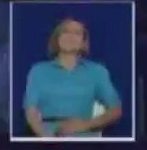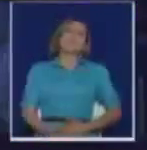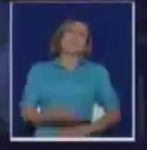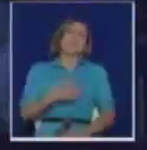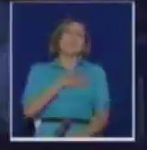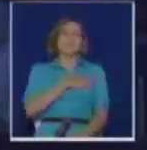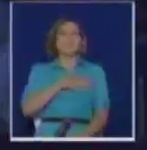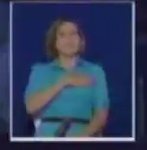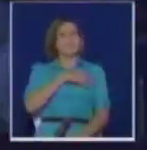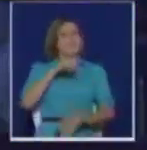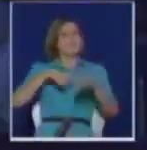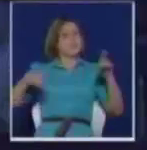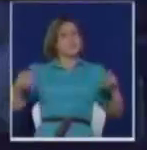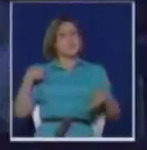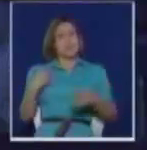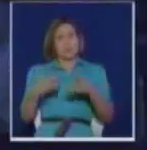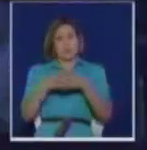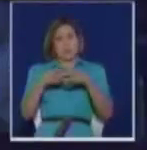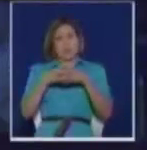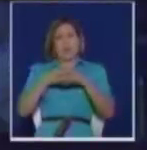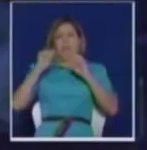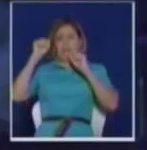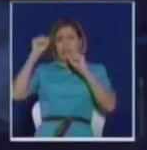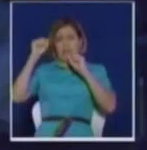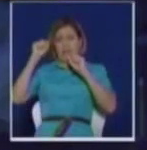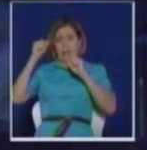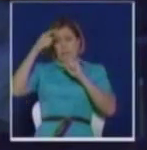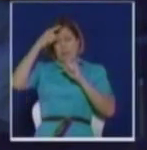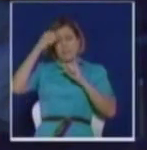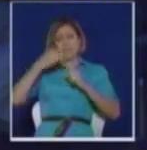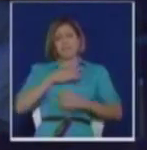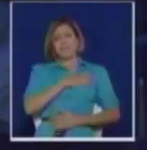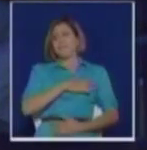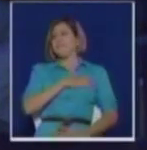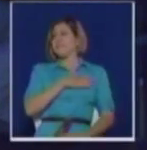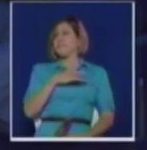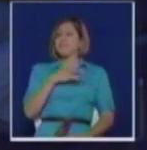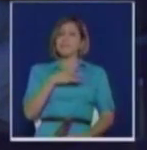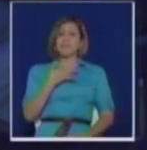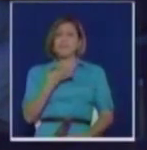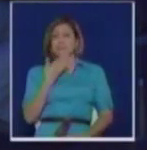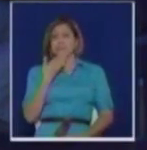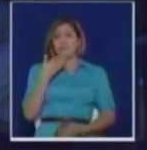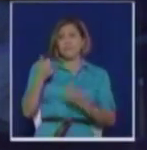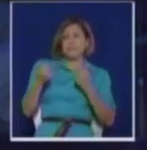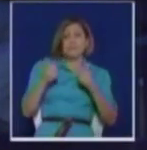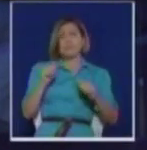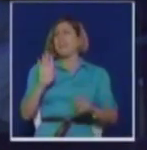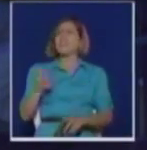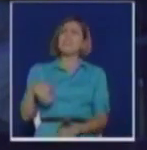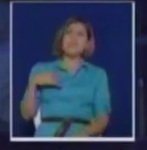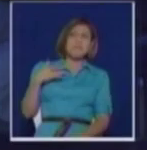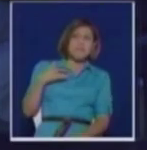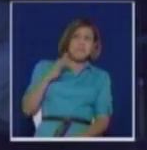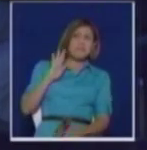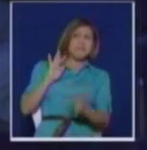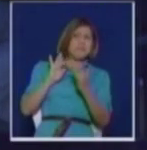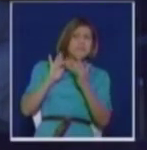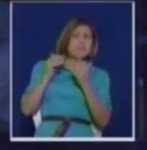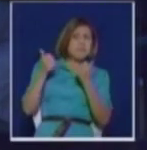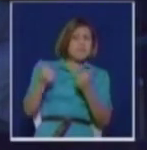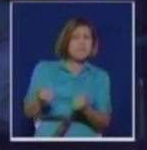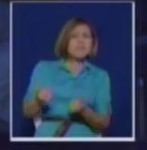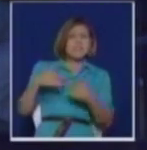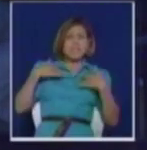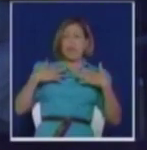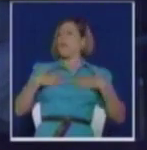Inconformismo encontramos entre los hinchas americanos después del partido de anoche en el Pascual. A la mayoría aún no le convence el desempeño del